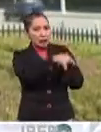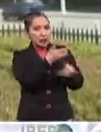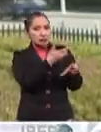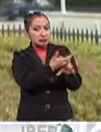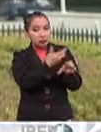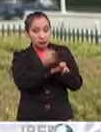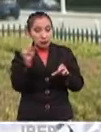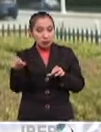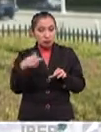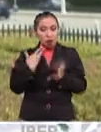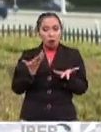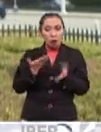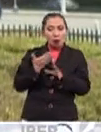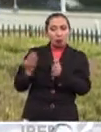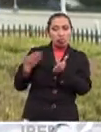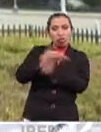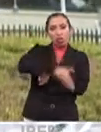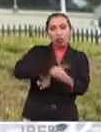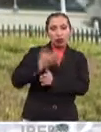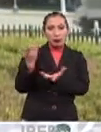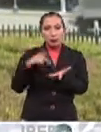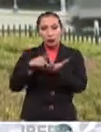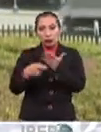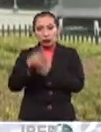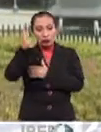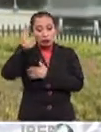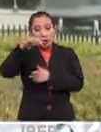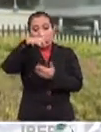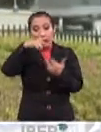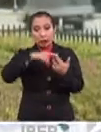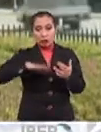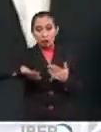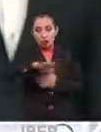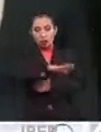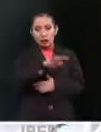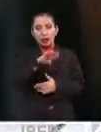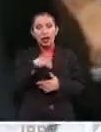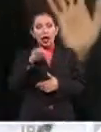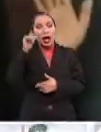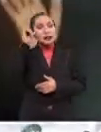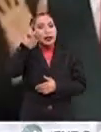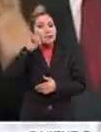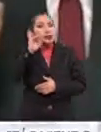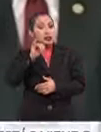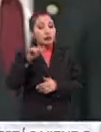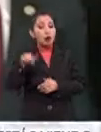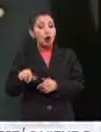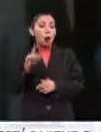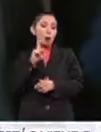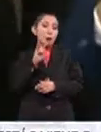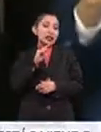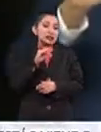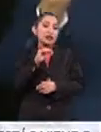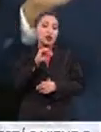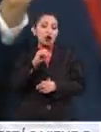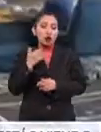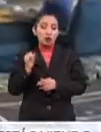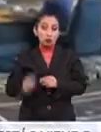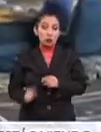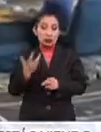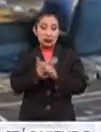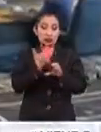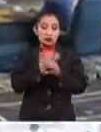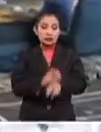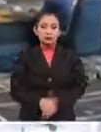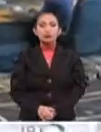enfrentar esta entrada de proyectos chinos en la región de Asia-Pacífico y el Pacífico Sur por parte de los Estados